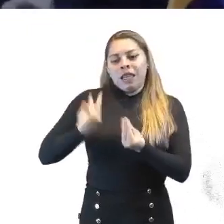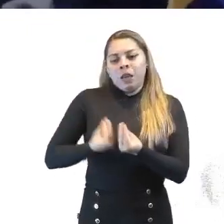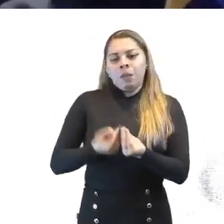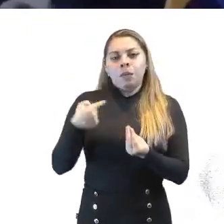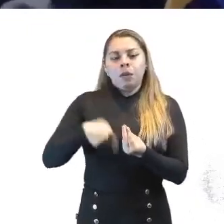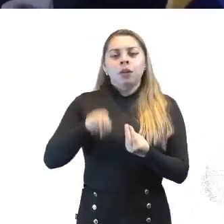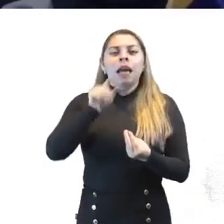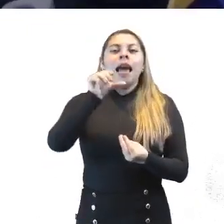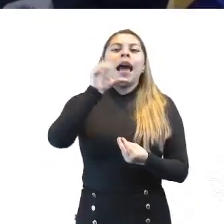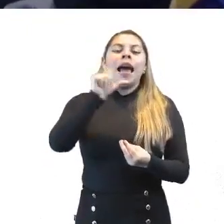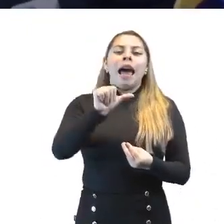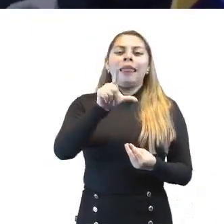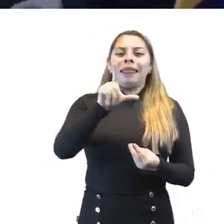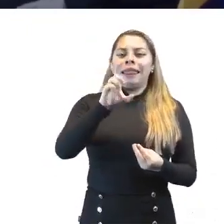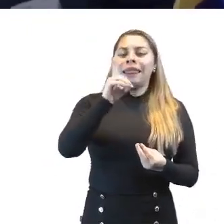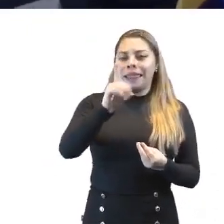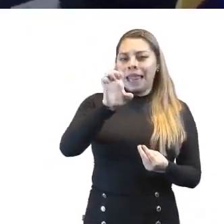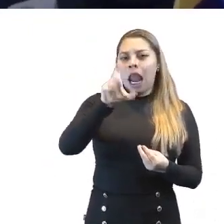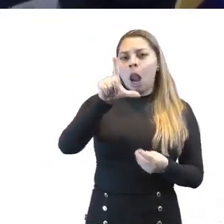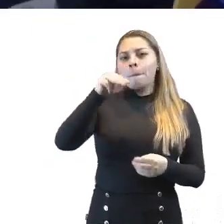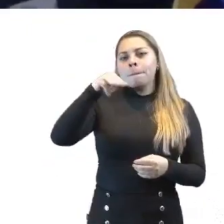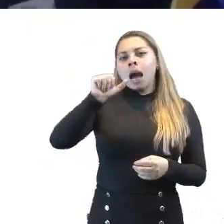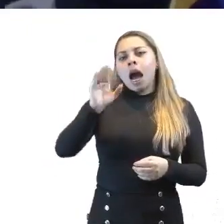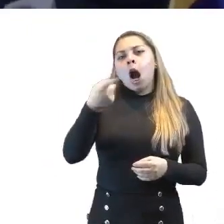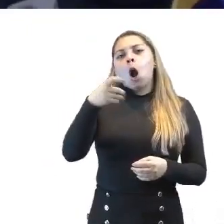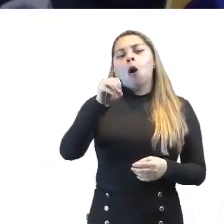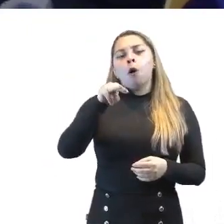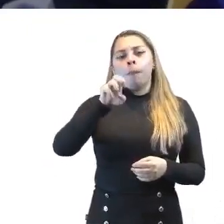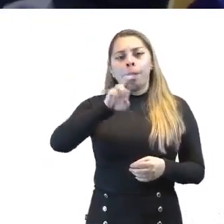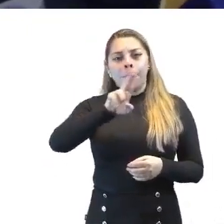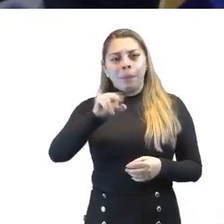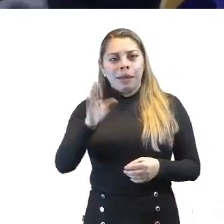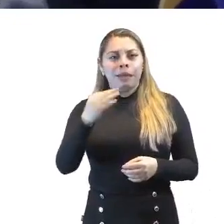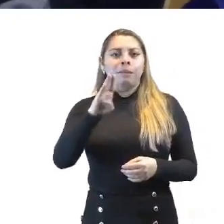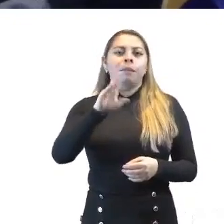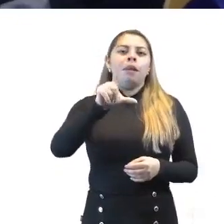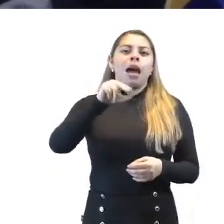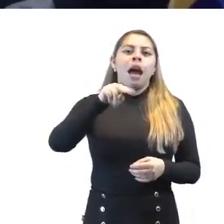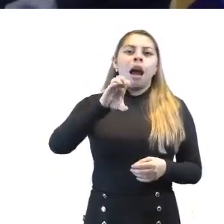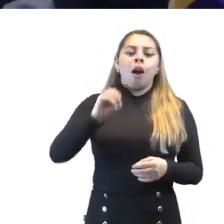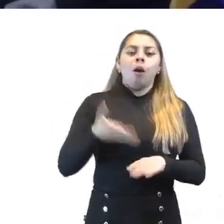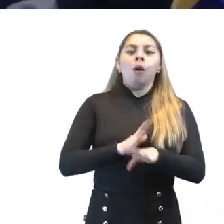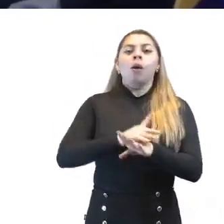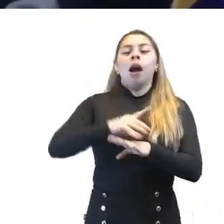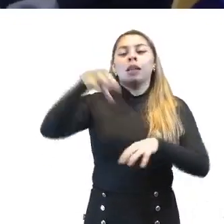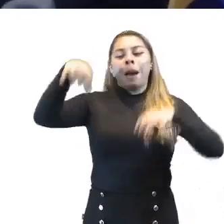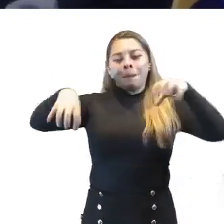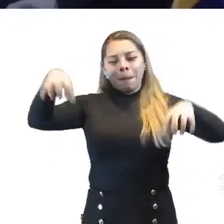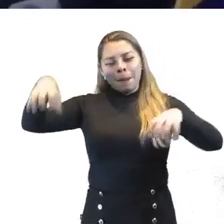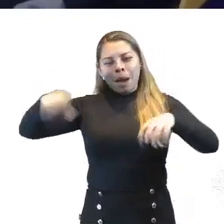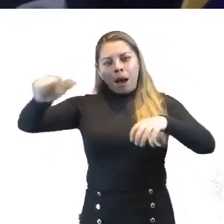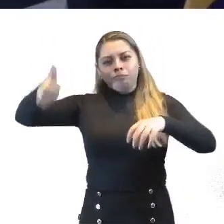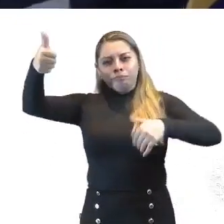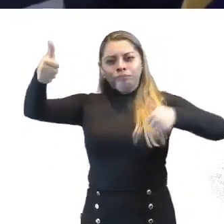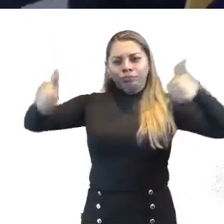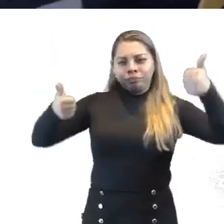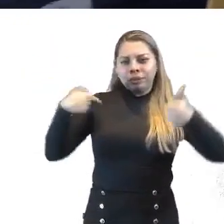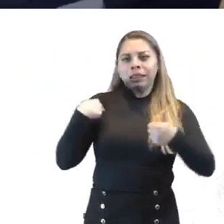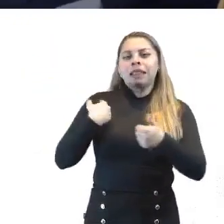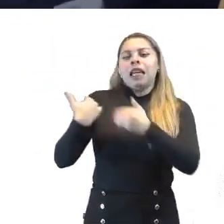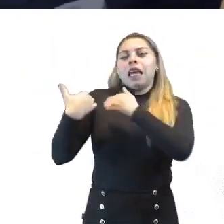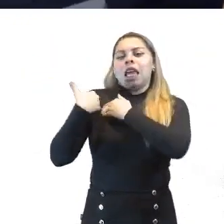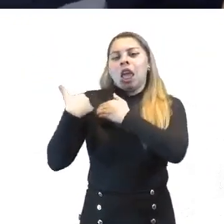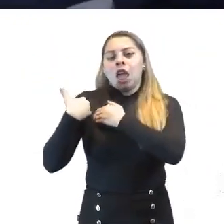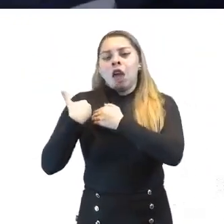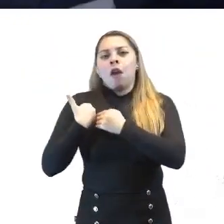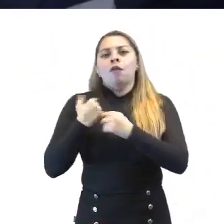Edelma Gómez Blanco, a los embajadores, embajadoras y jefes de misiones